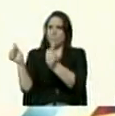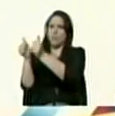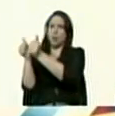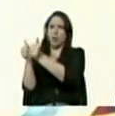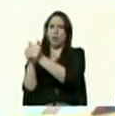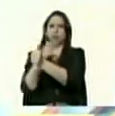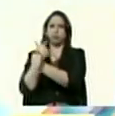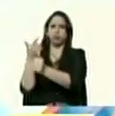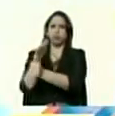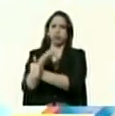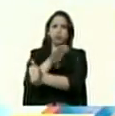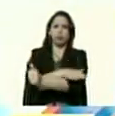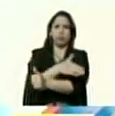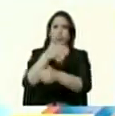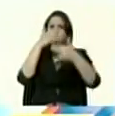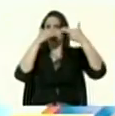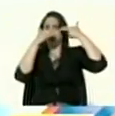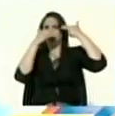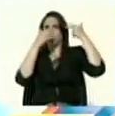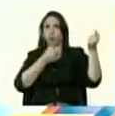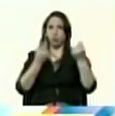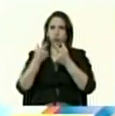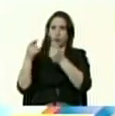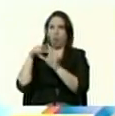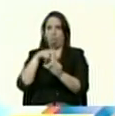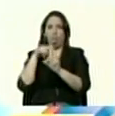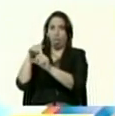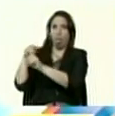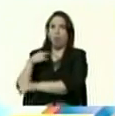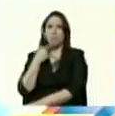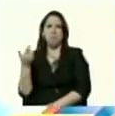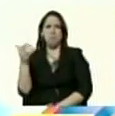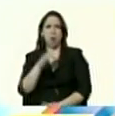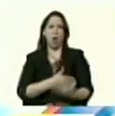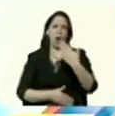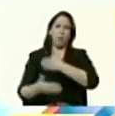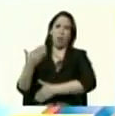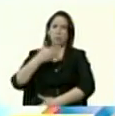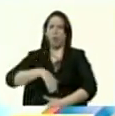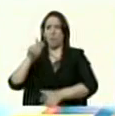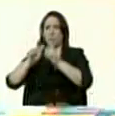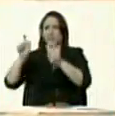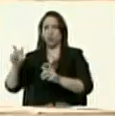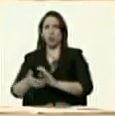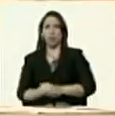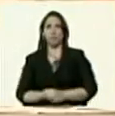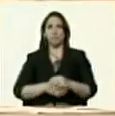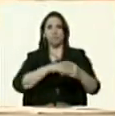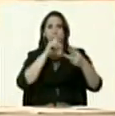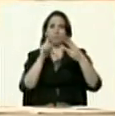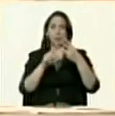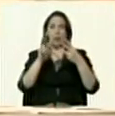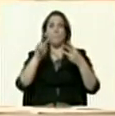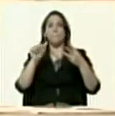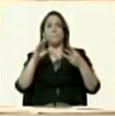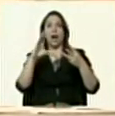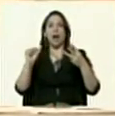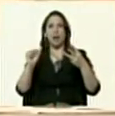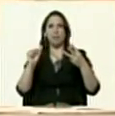Homicidio, secuestro, extorsión, narcotráfico, pican gente. Argenis Vaca,